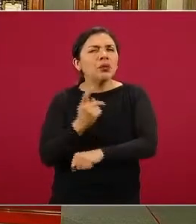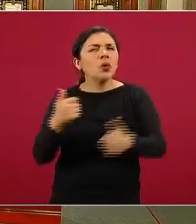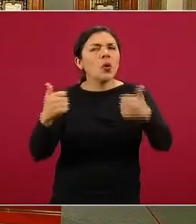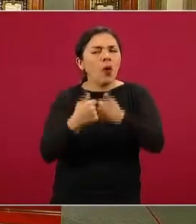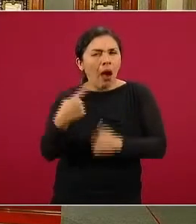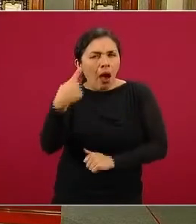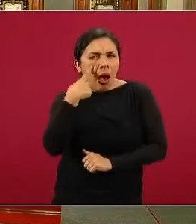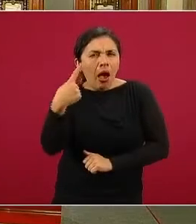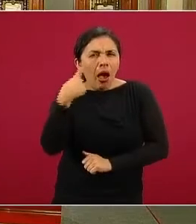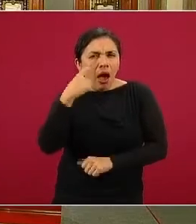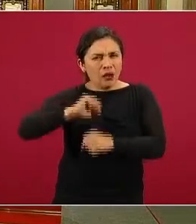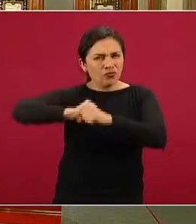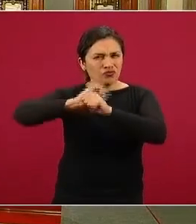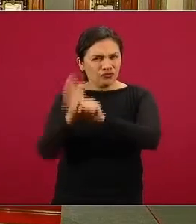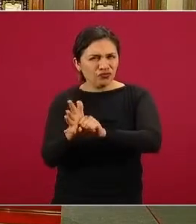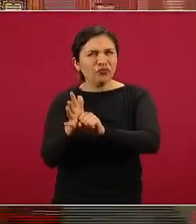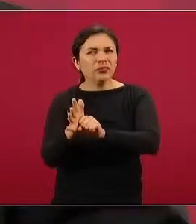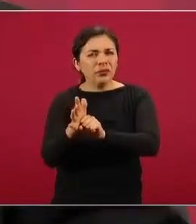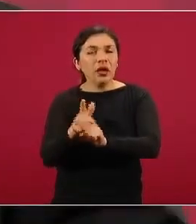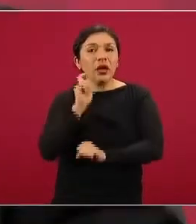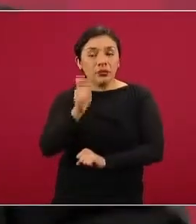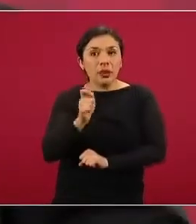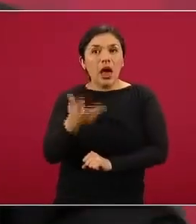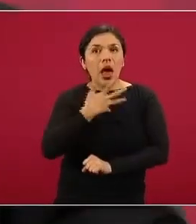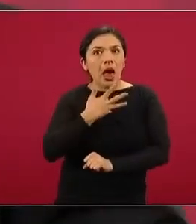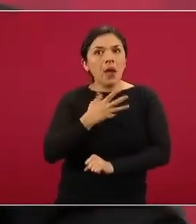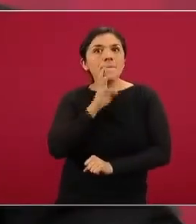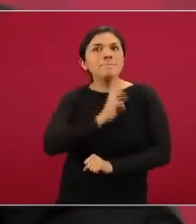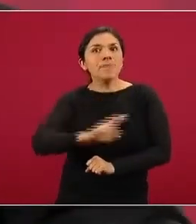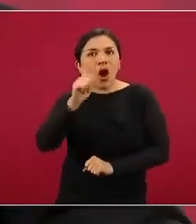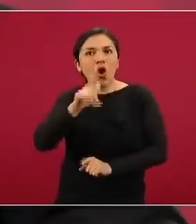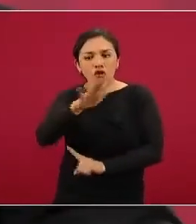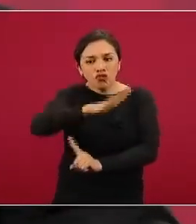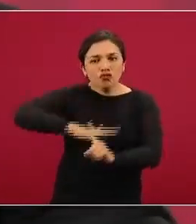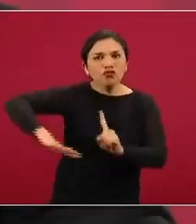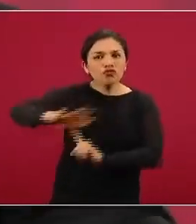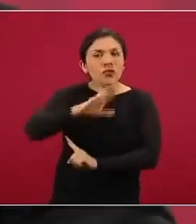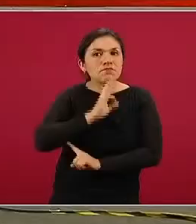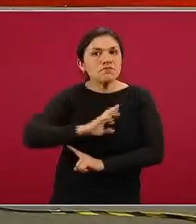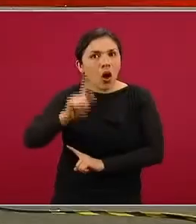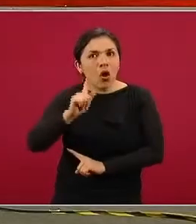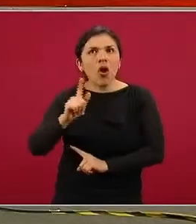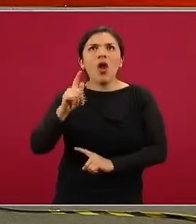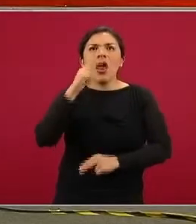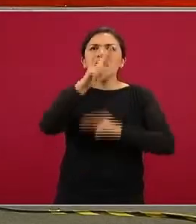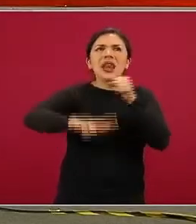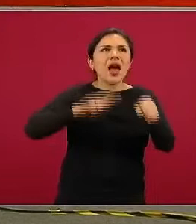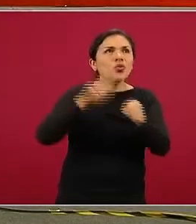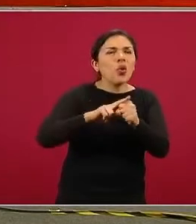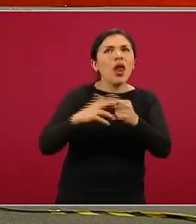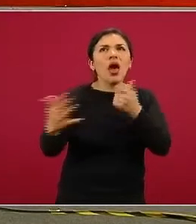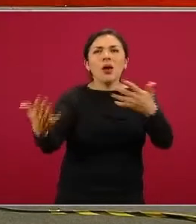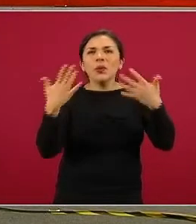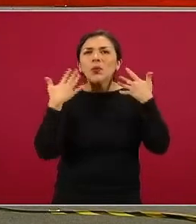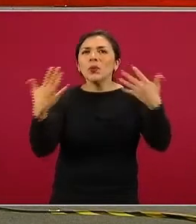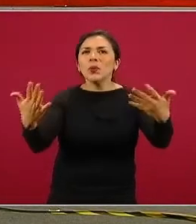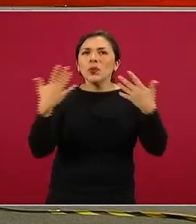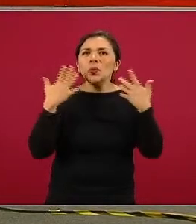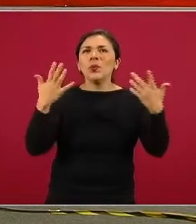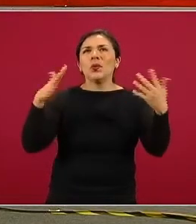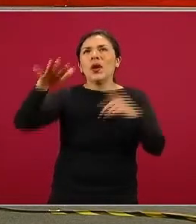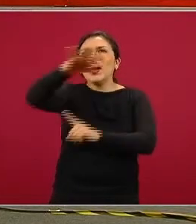la pandemia, además de que hubo mejora en el ecosistema, independientemente de las